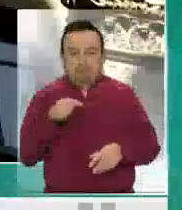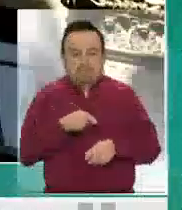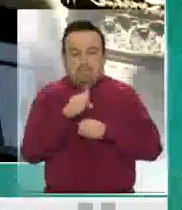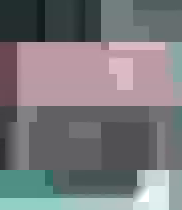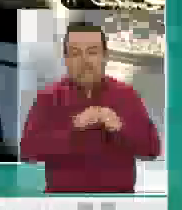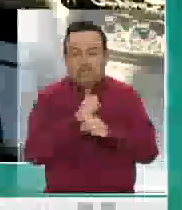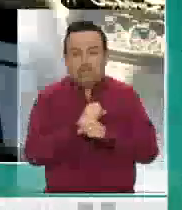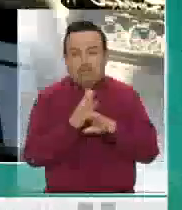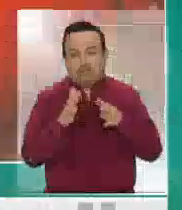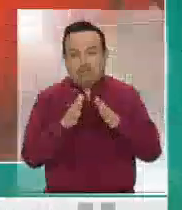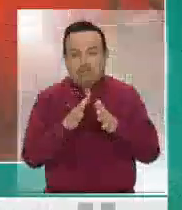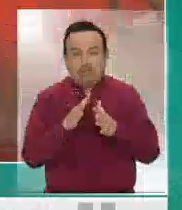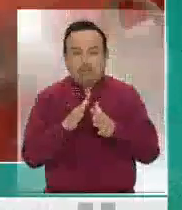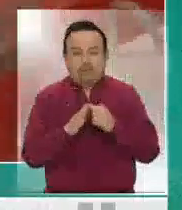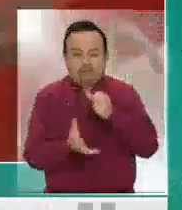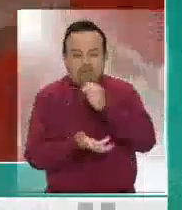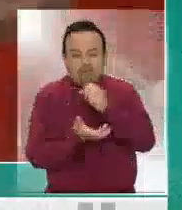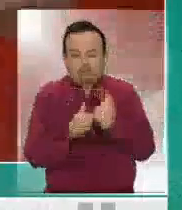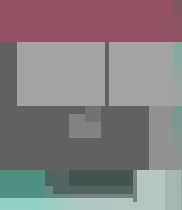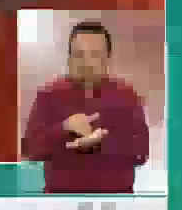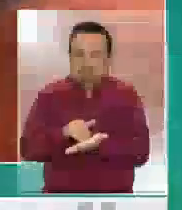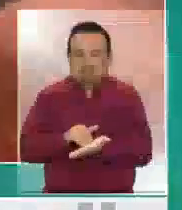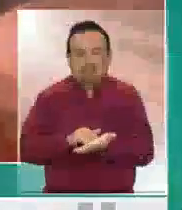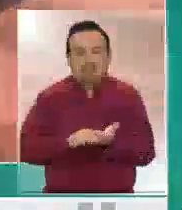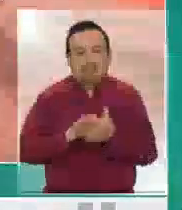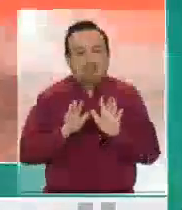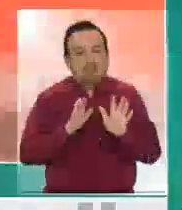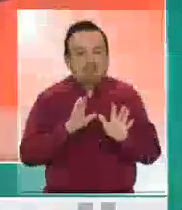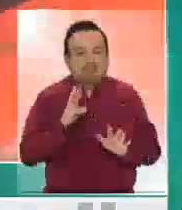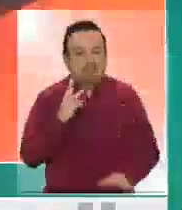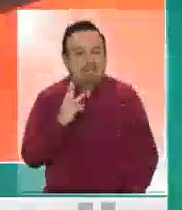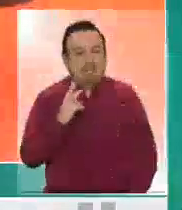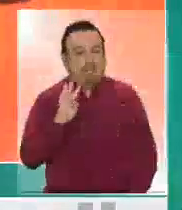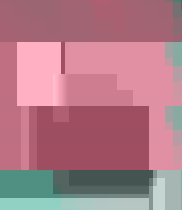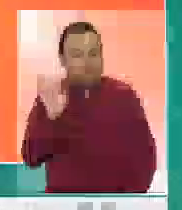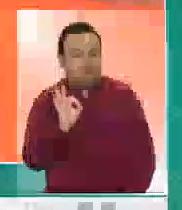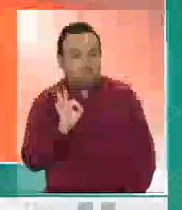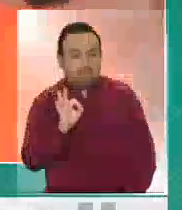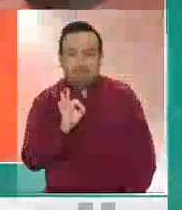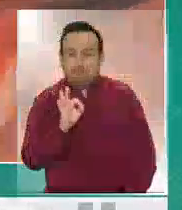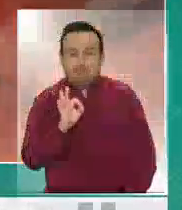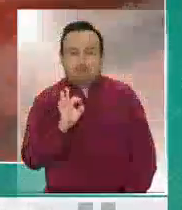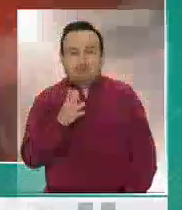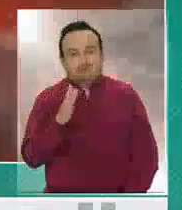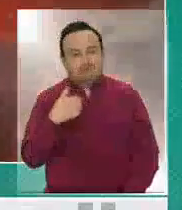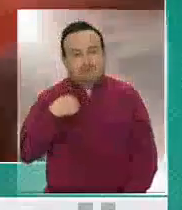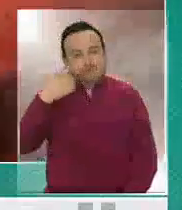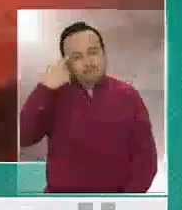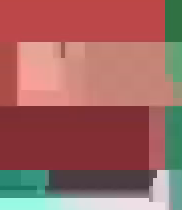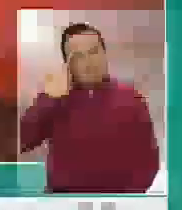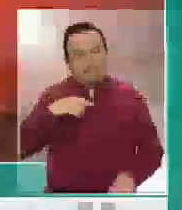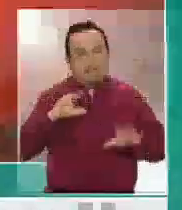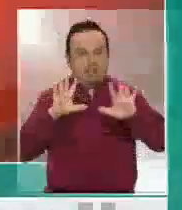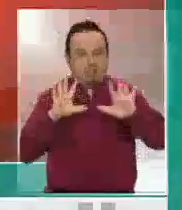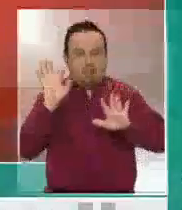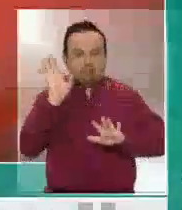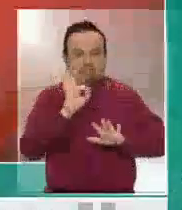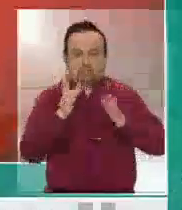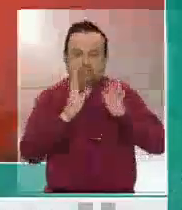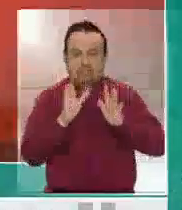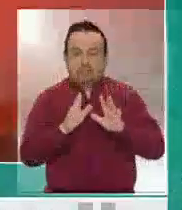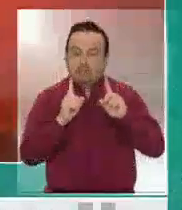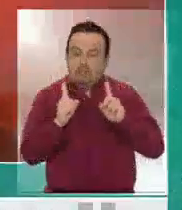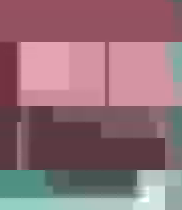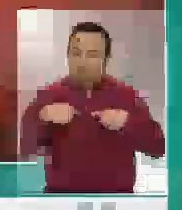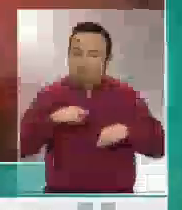podamos terminar con un déficit fiscal, se estimaba que podía estar en orden 3-4%, mucho más cercano a 10%, porque realmente tenemos que